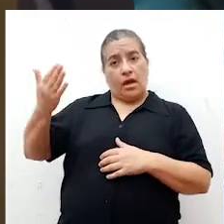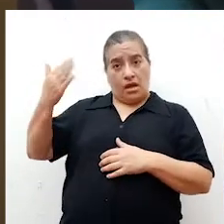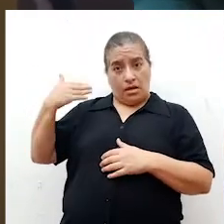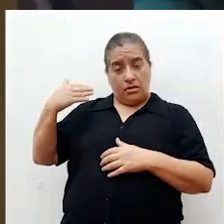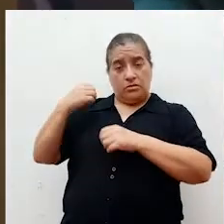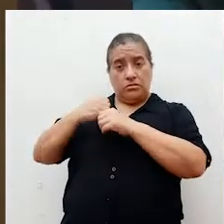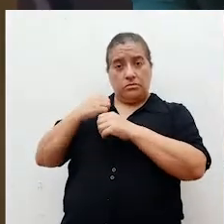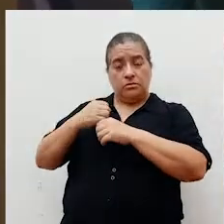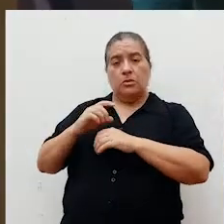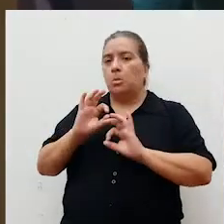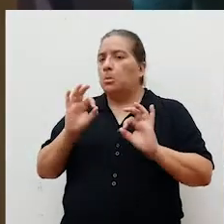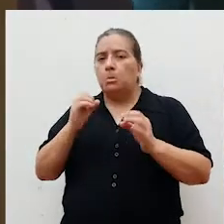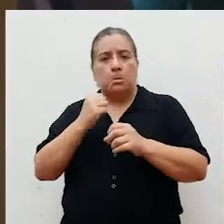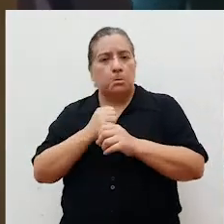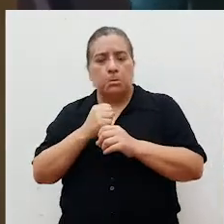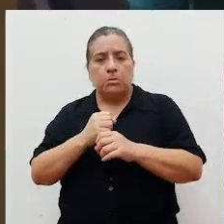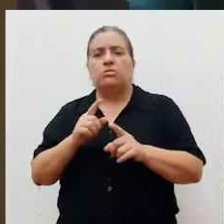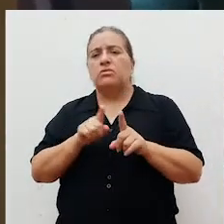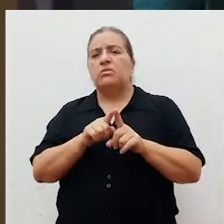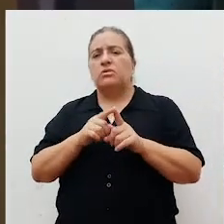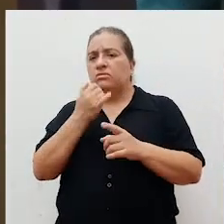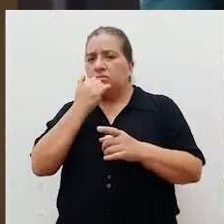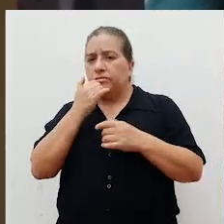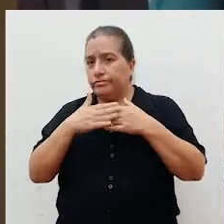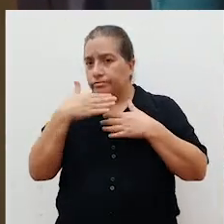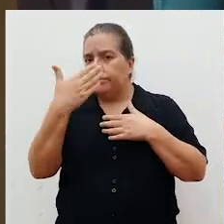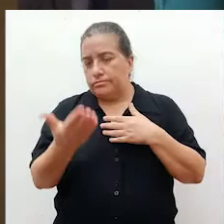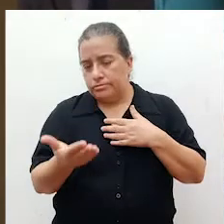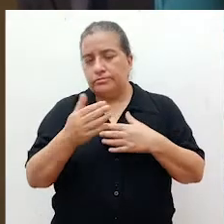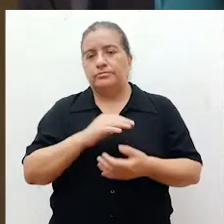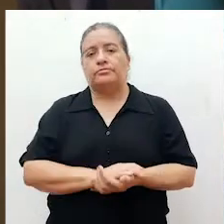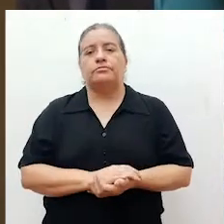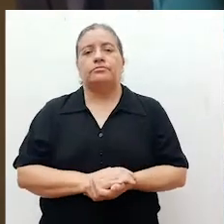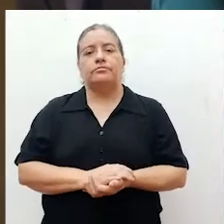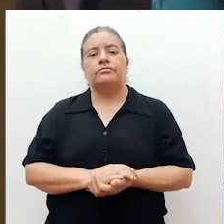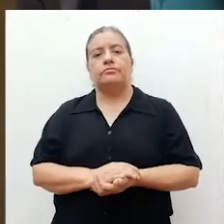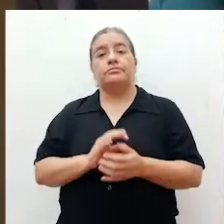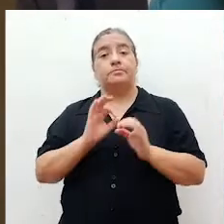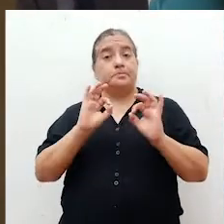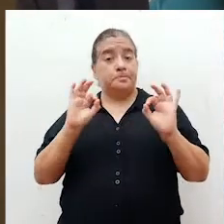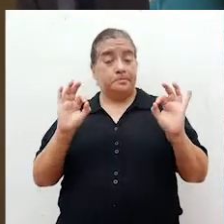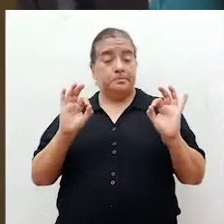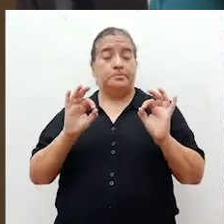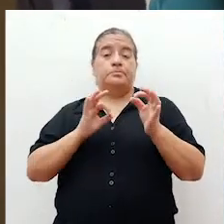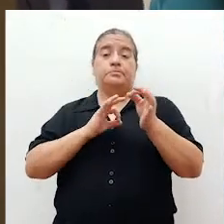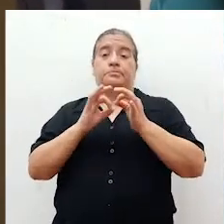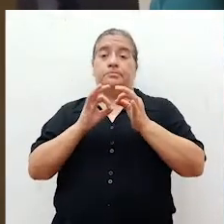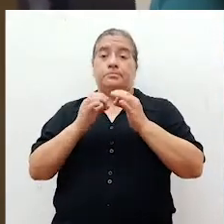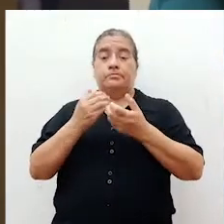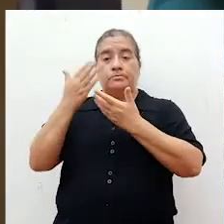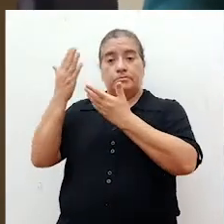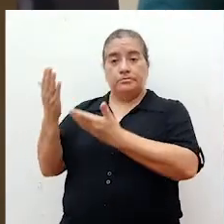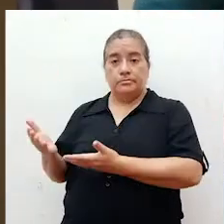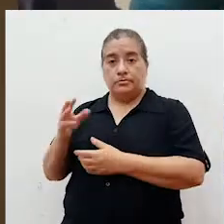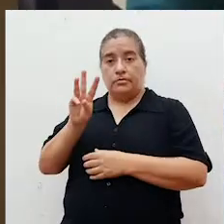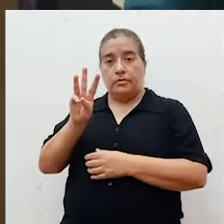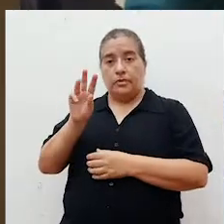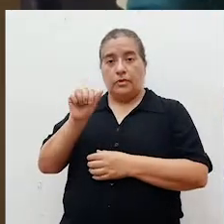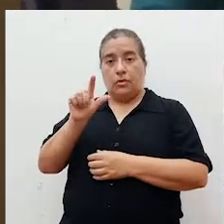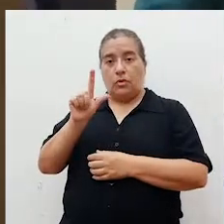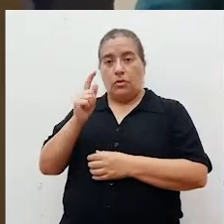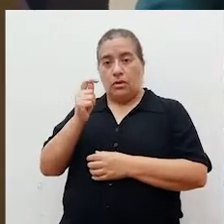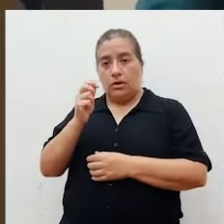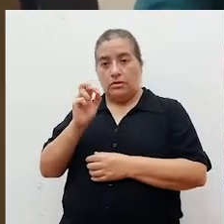trabajo realizado, de lo que se hizo y lo que no se hizo, y también las consecuencias de él. Sin más preámbulo, yo quiero